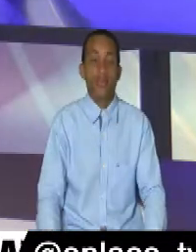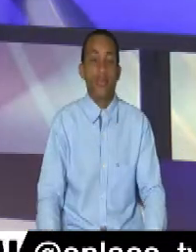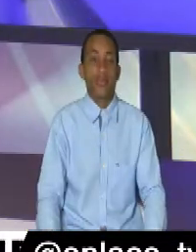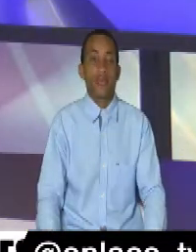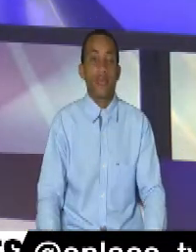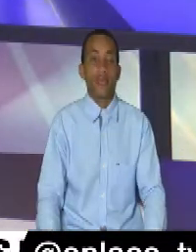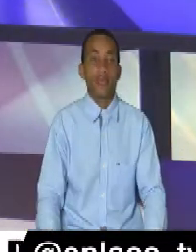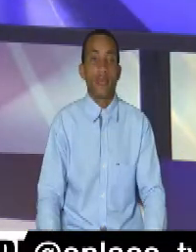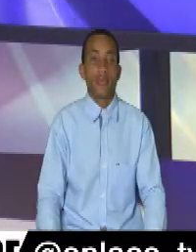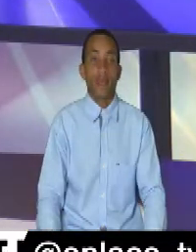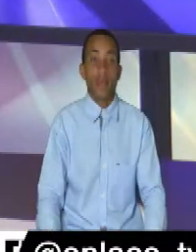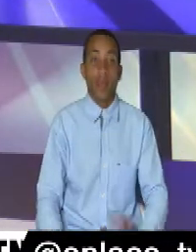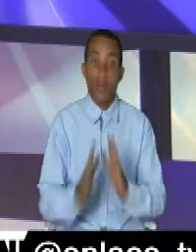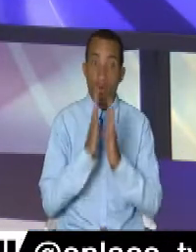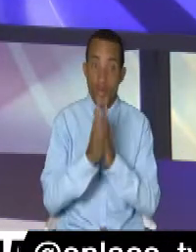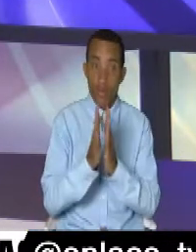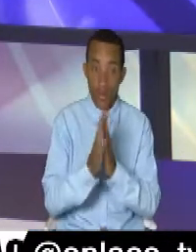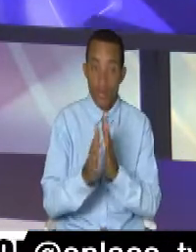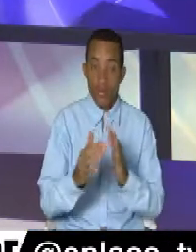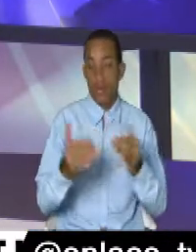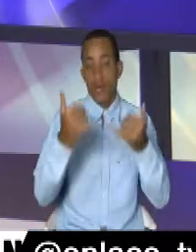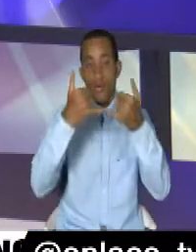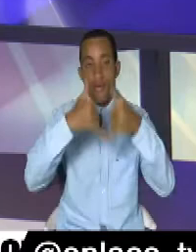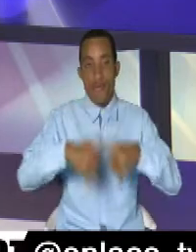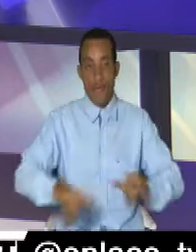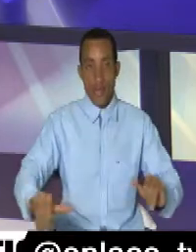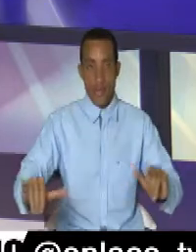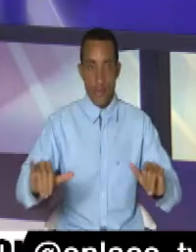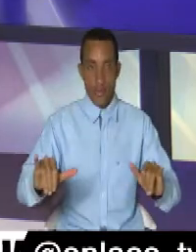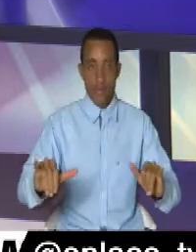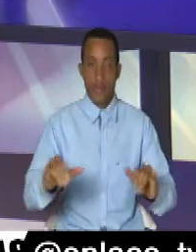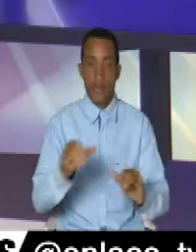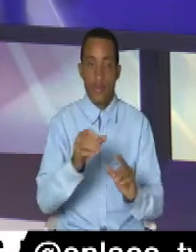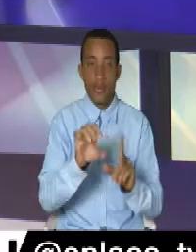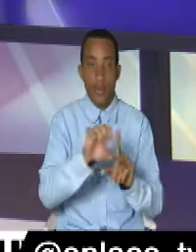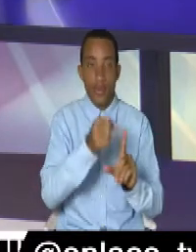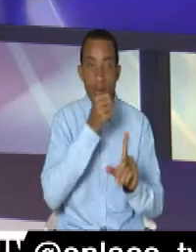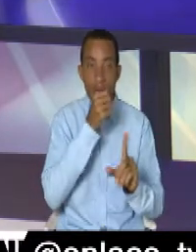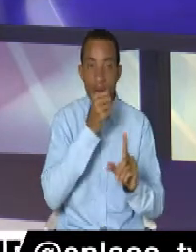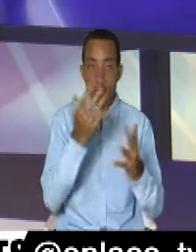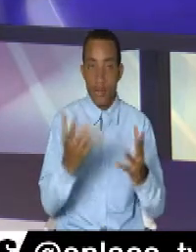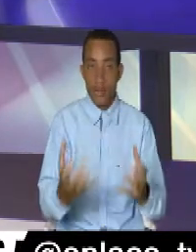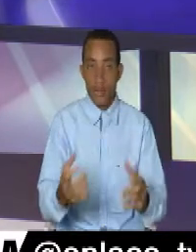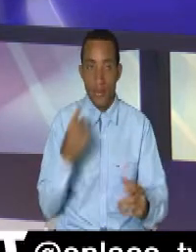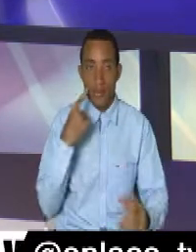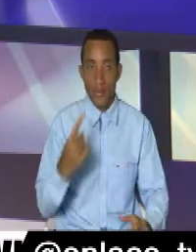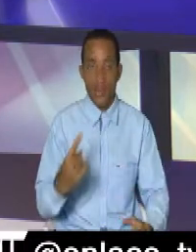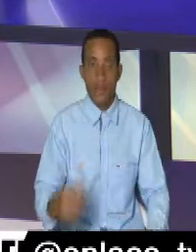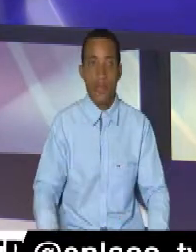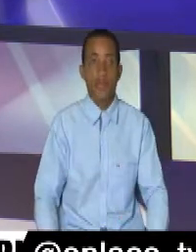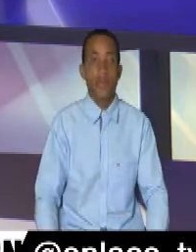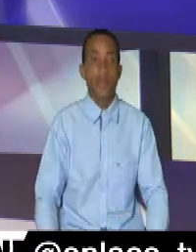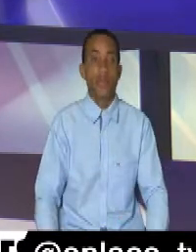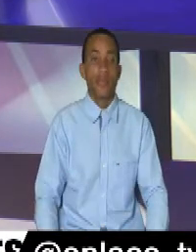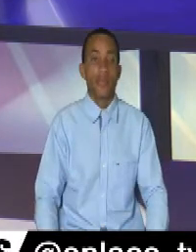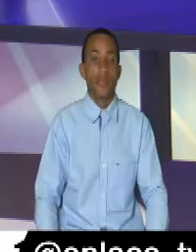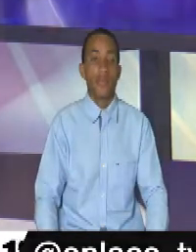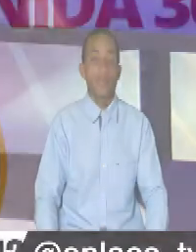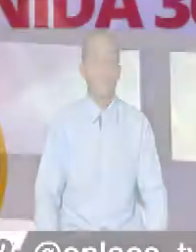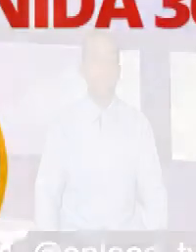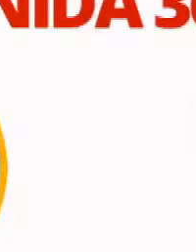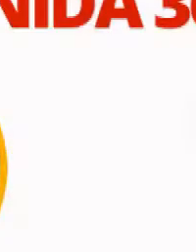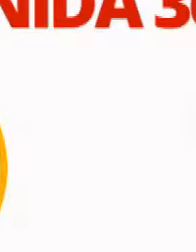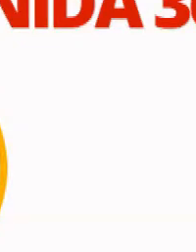Con esta información hemos llegado al final de la presente emisión del noticiero que usted quiere ver. Antes de irnos, les recuerdo, como siempre,